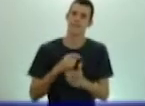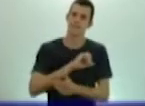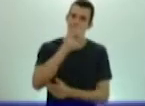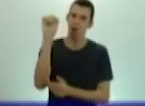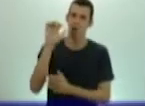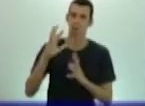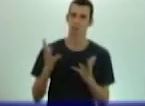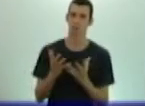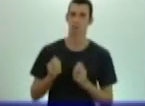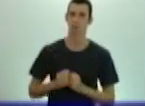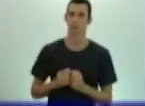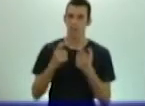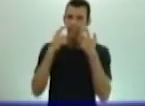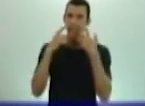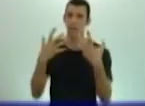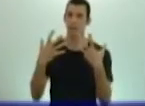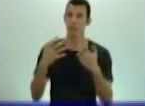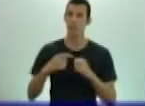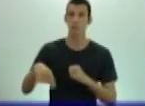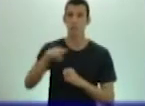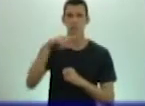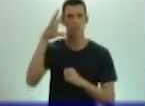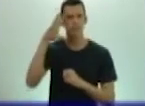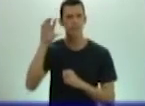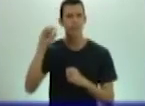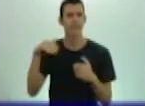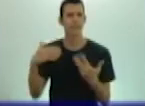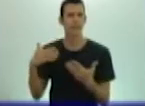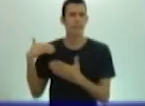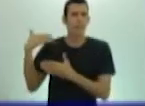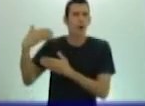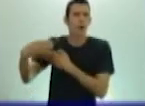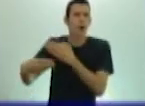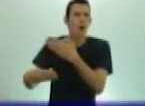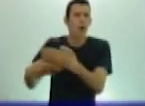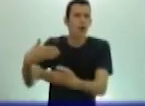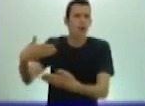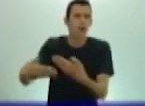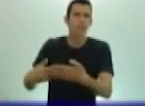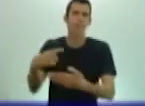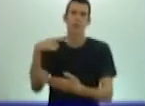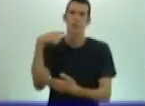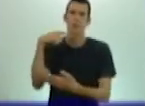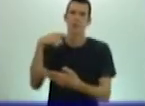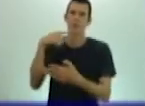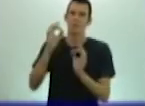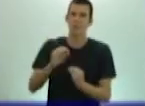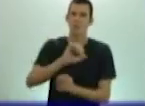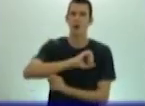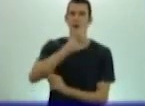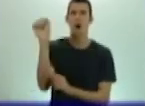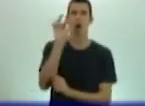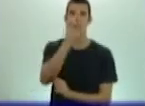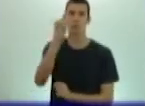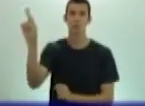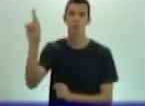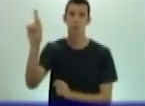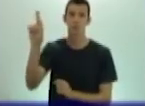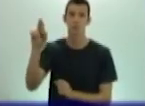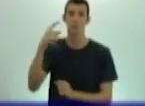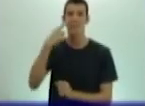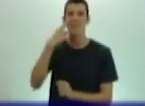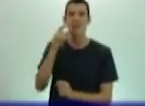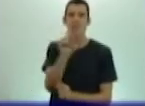es importante que entendamos que en este proceso se va a desarrollar también en Rusia una revolución civil o una revolución